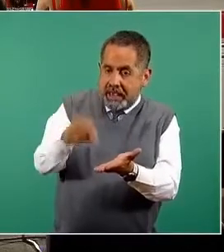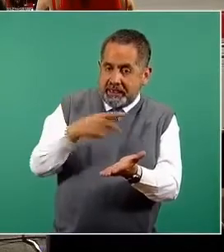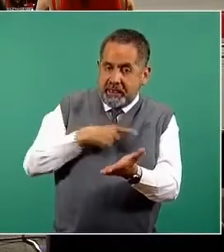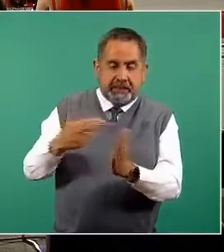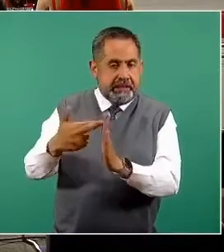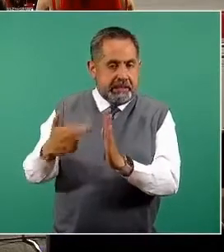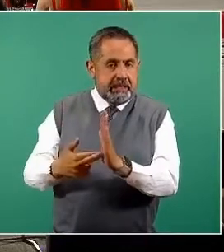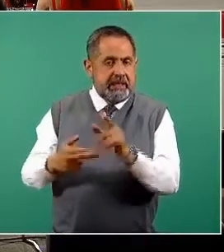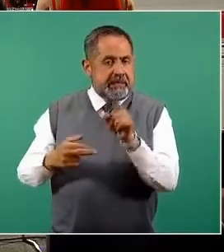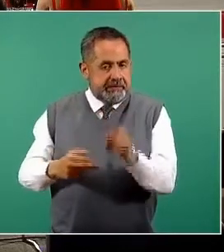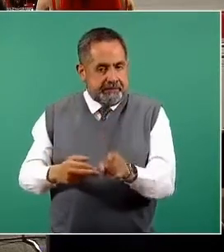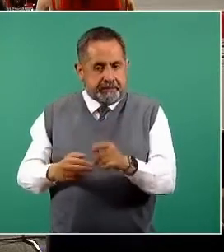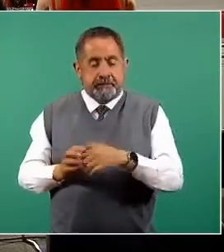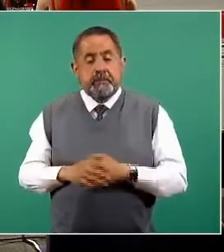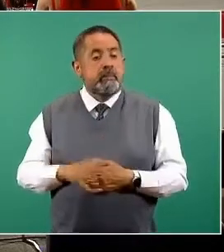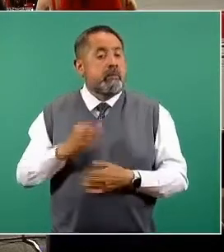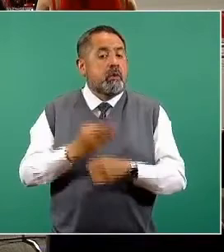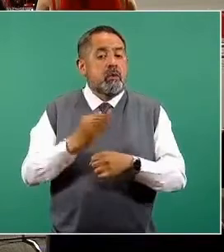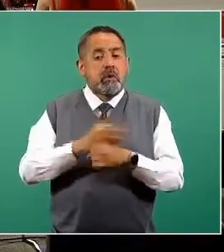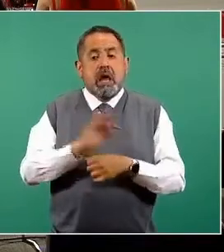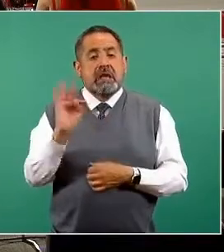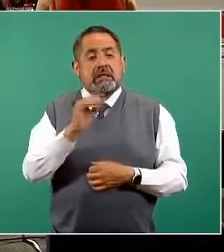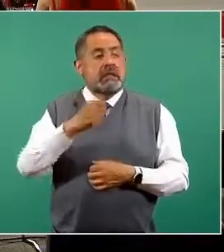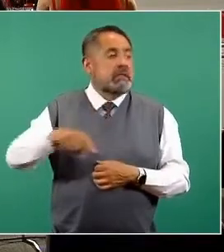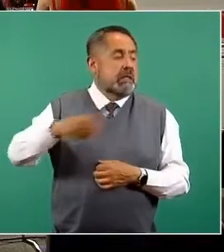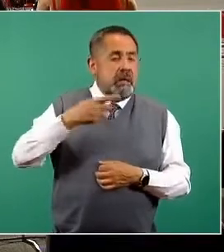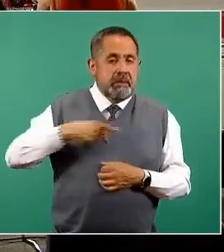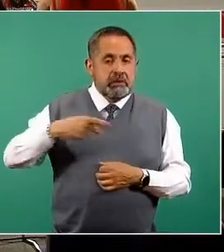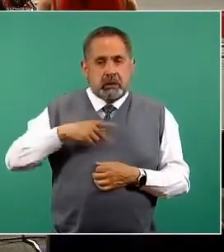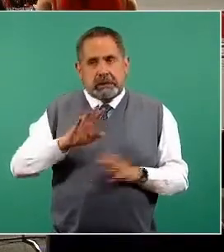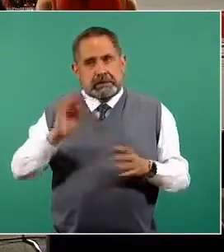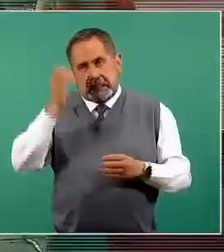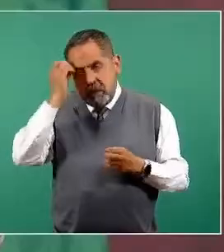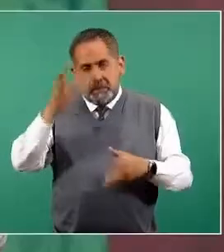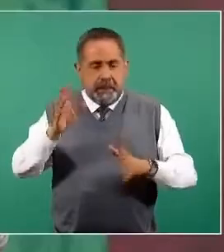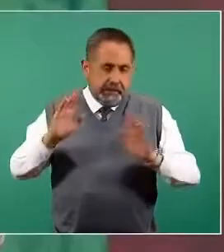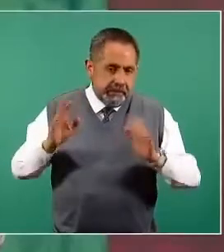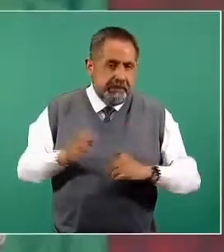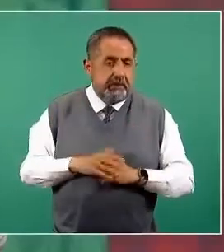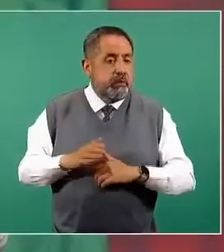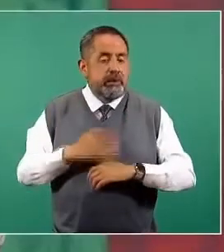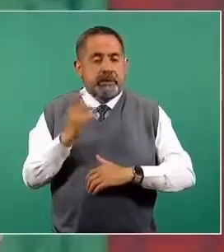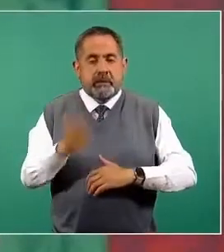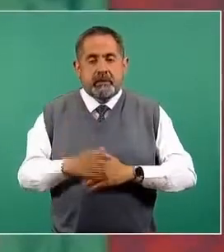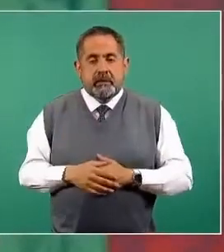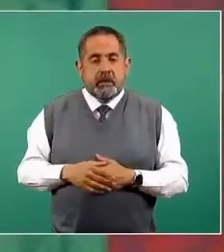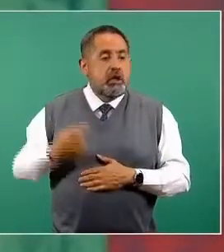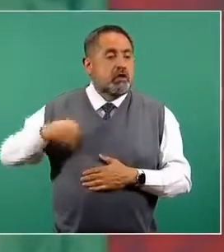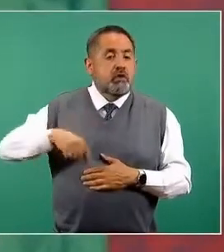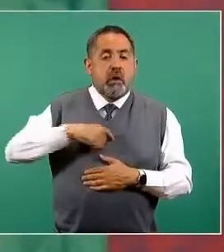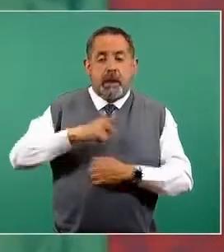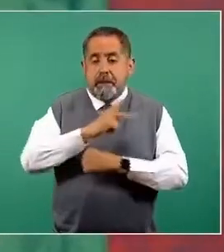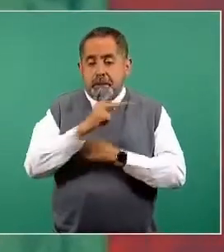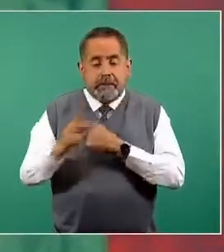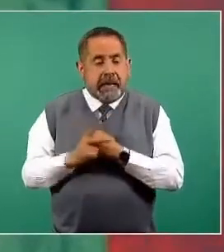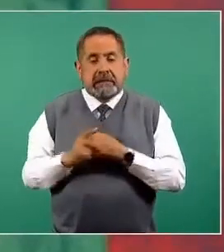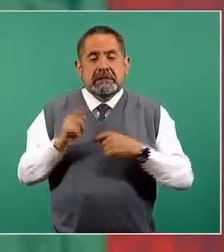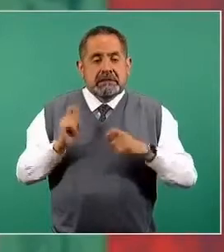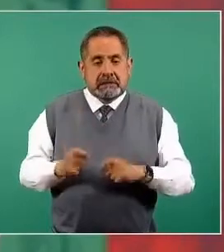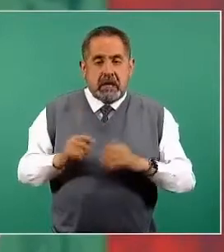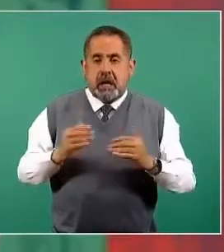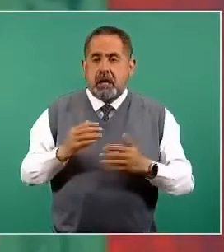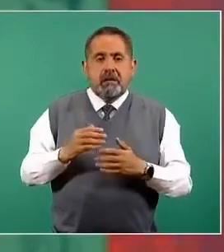Quizá a estas alturas hay personas y medios que ya lo olvidaron, porque vivimos en un país con